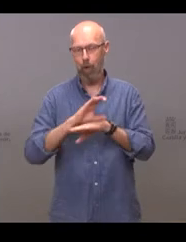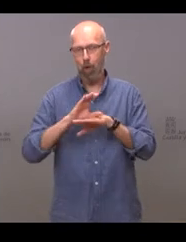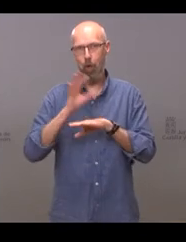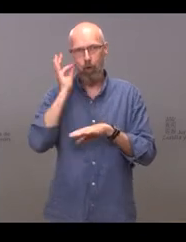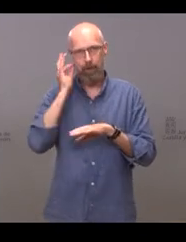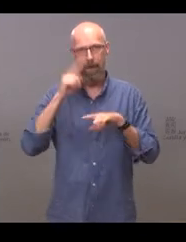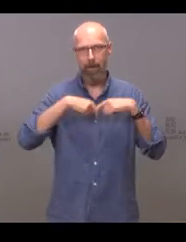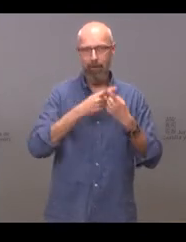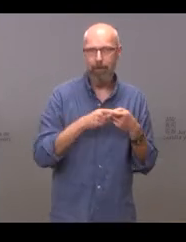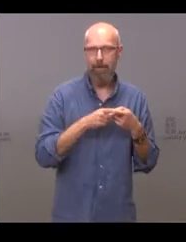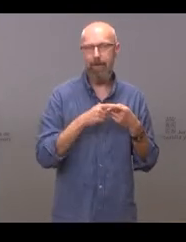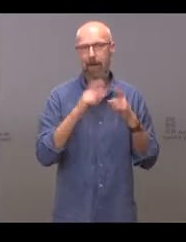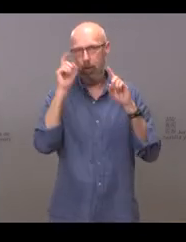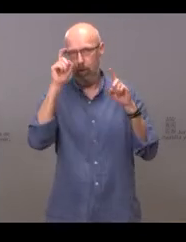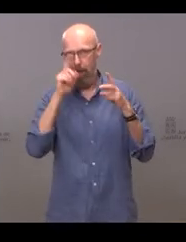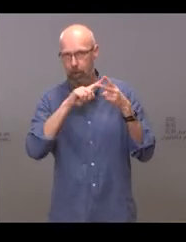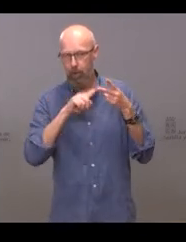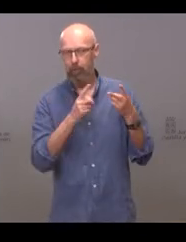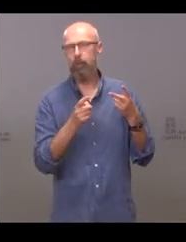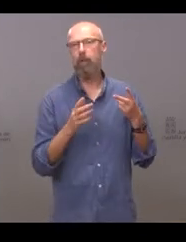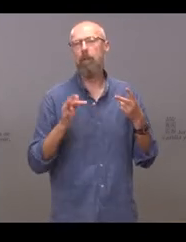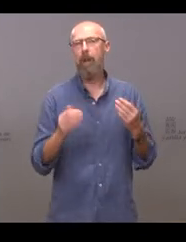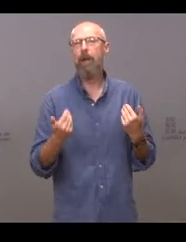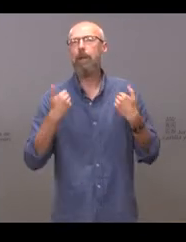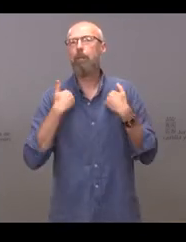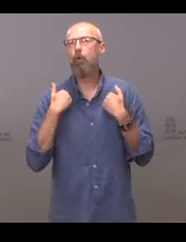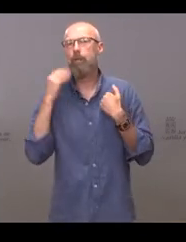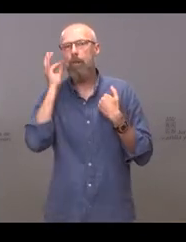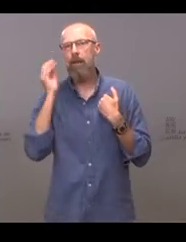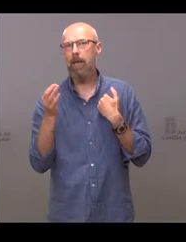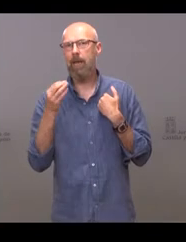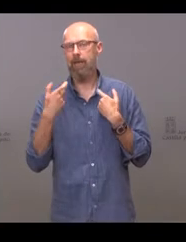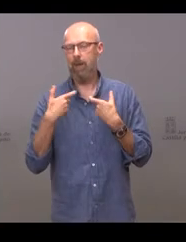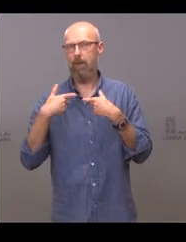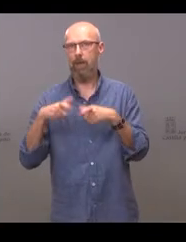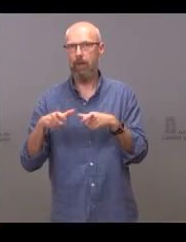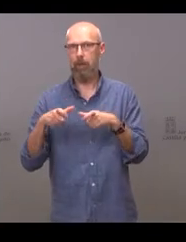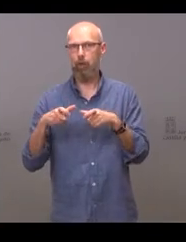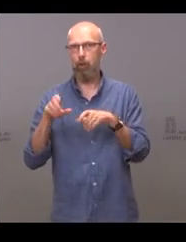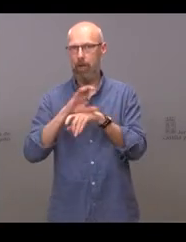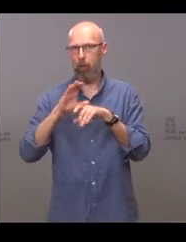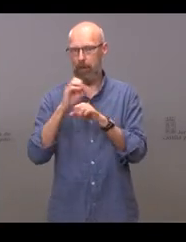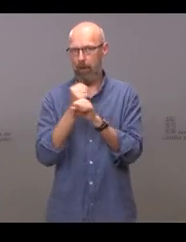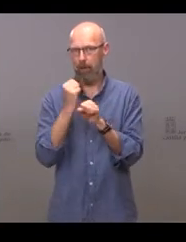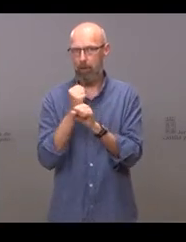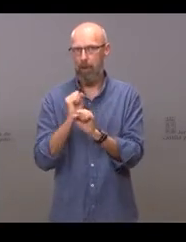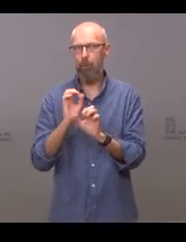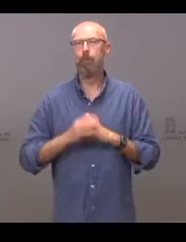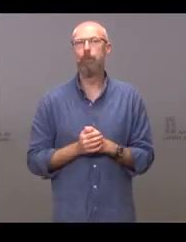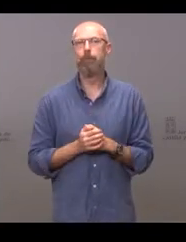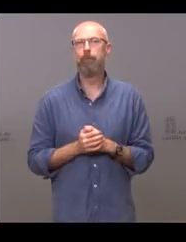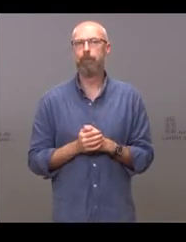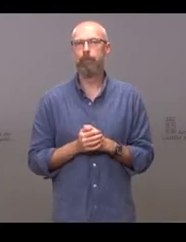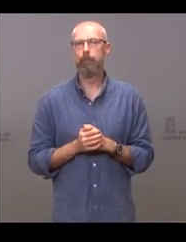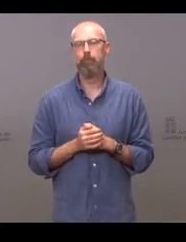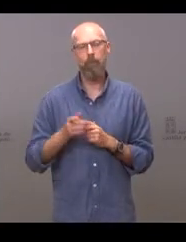familia y de educación además de la responsable del departamento la consejería de empleo que es la responsable del diálogo